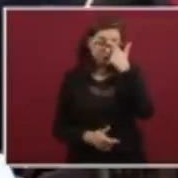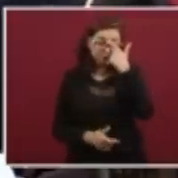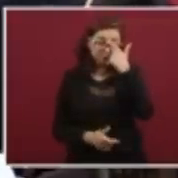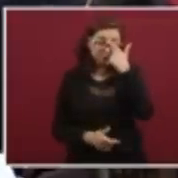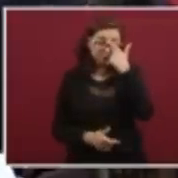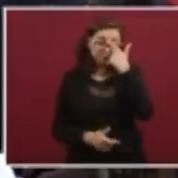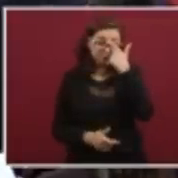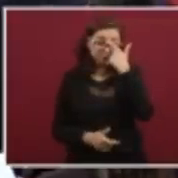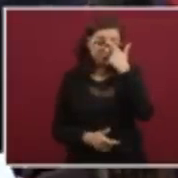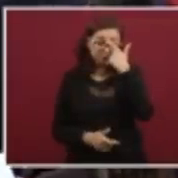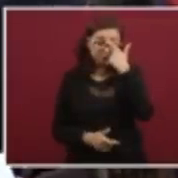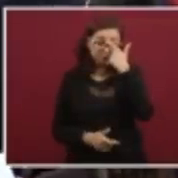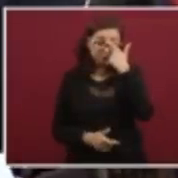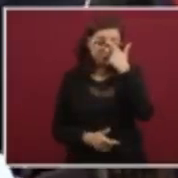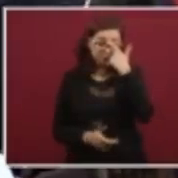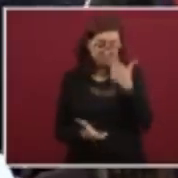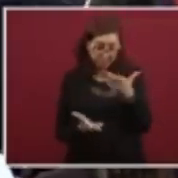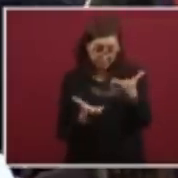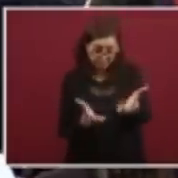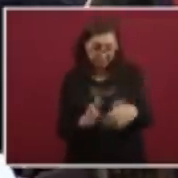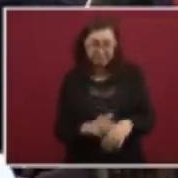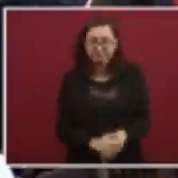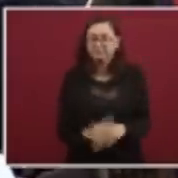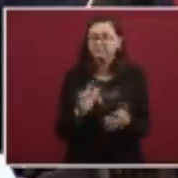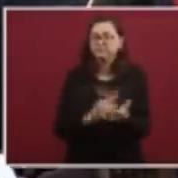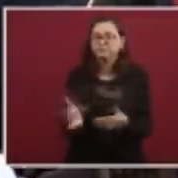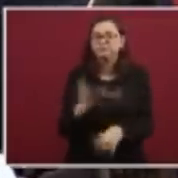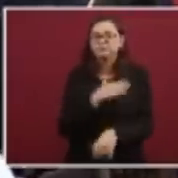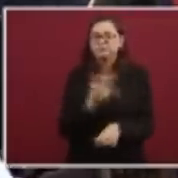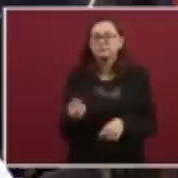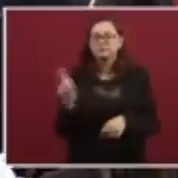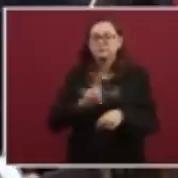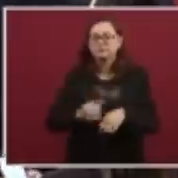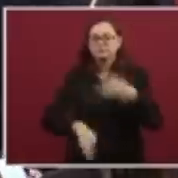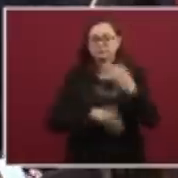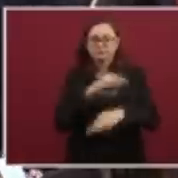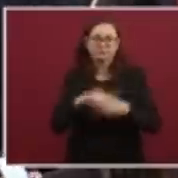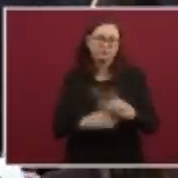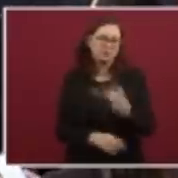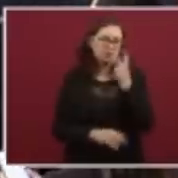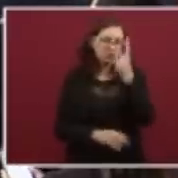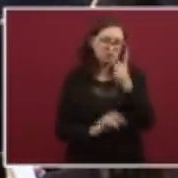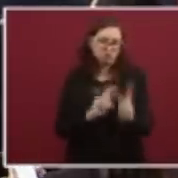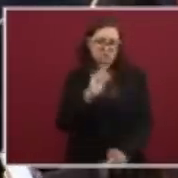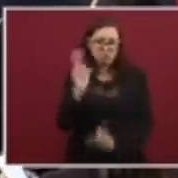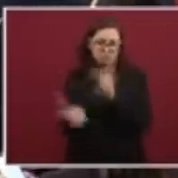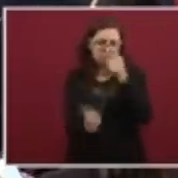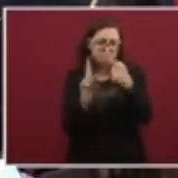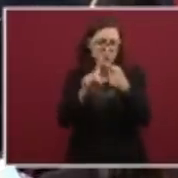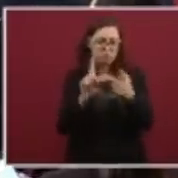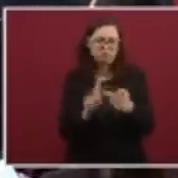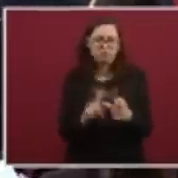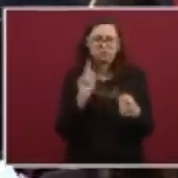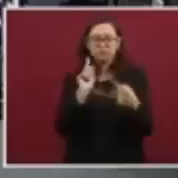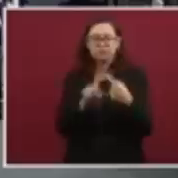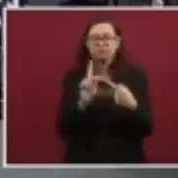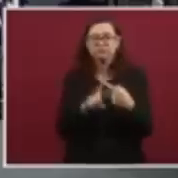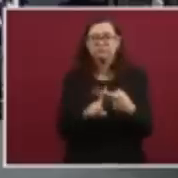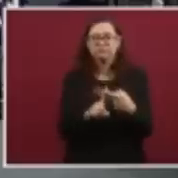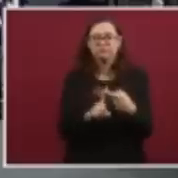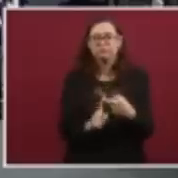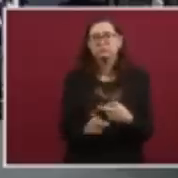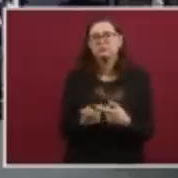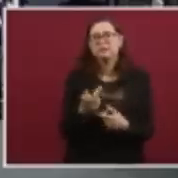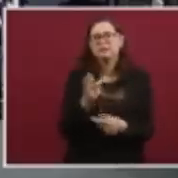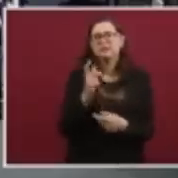Isabel. Gracias, buenos días a todos. Dos preguntas inicialmente. Si nos pudieran detallar el caso